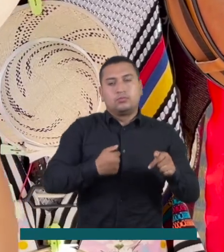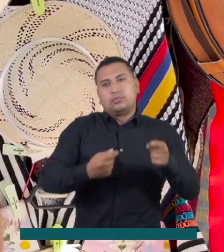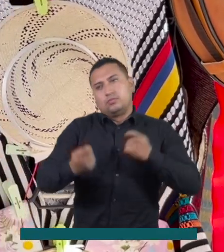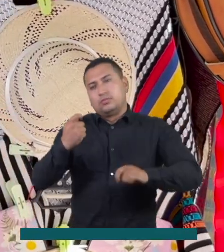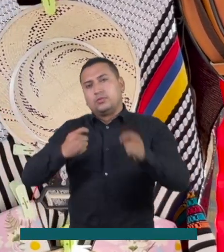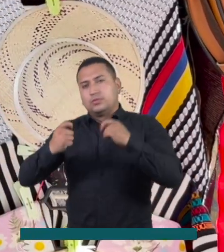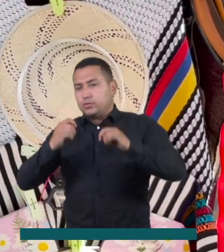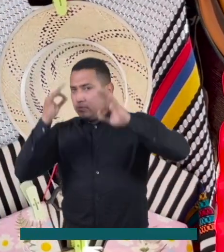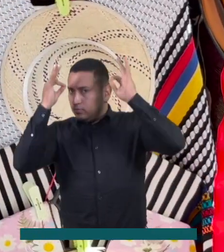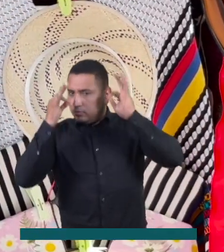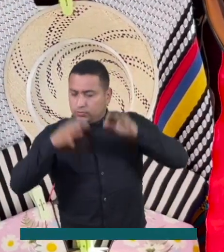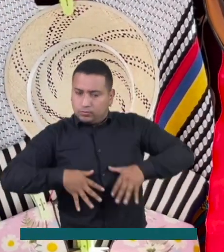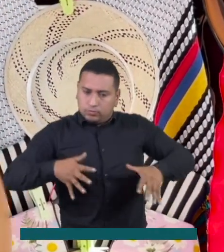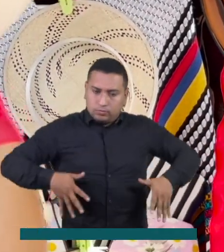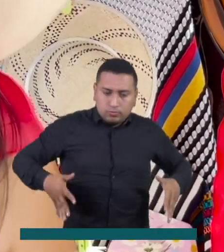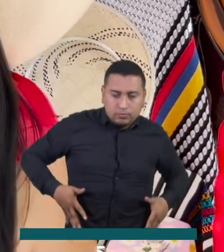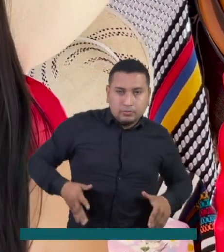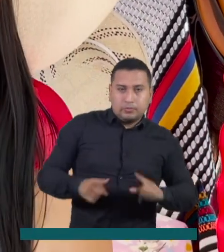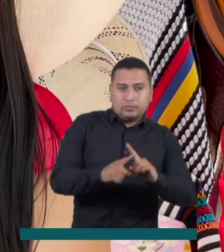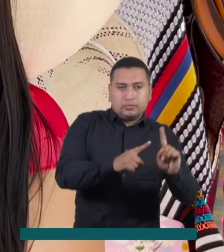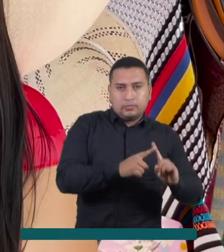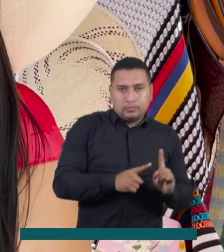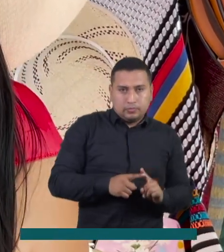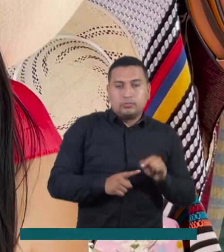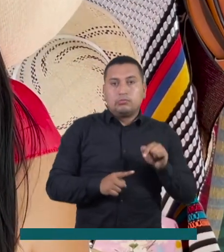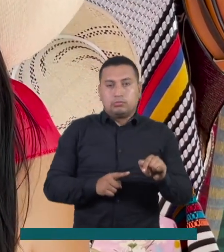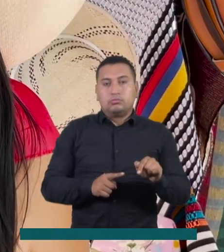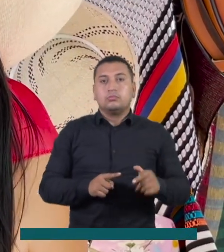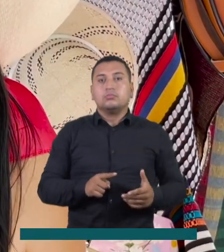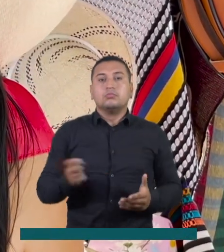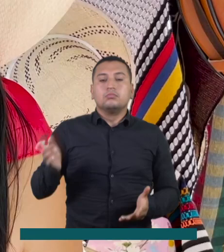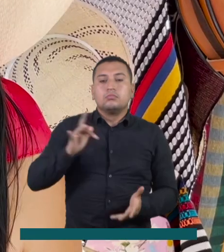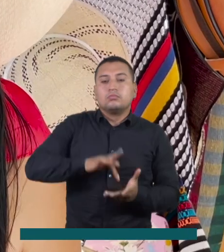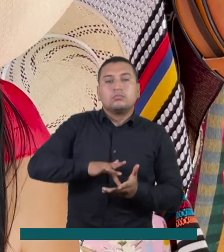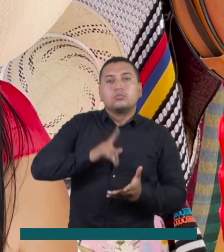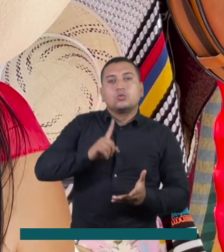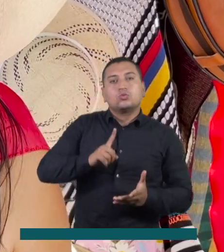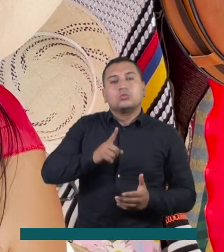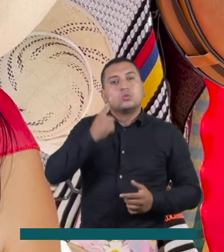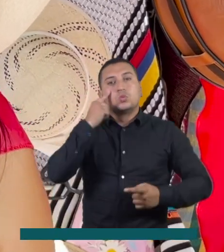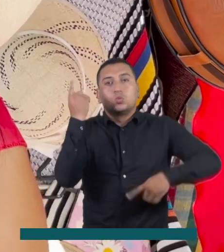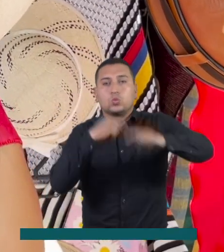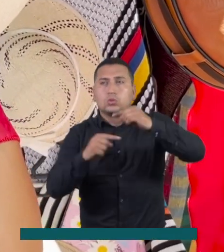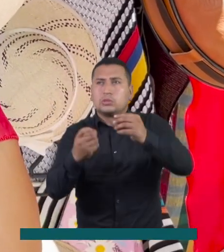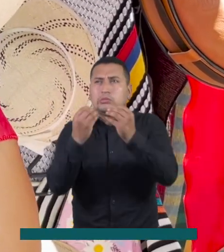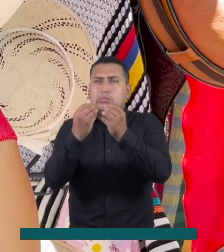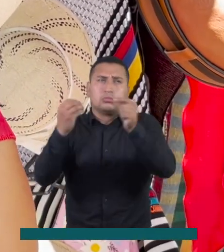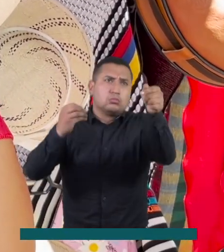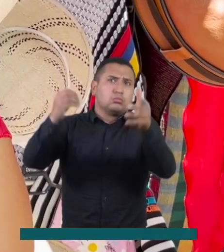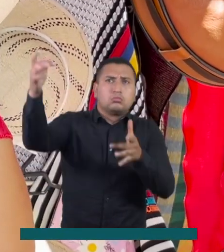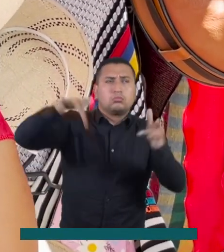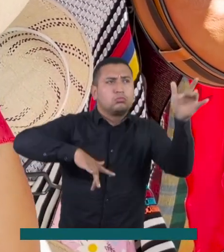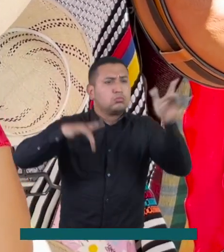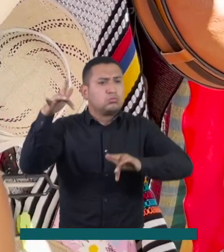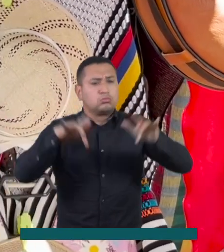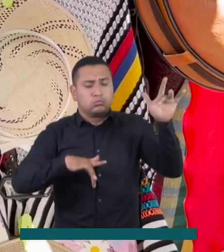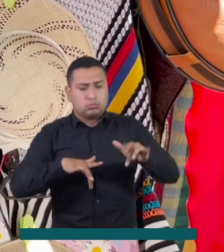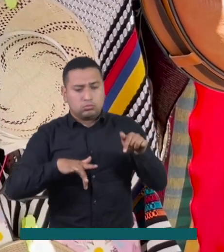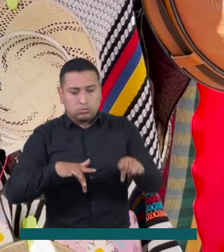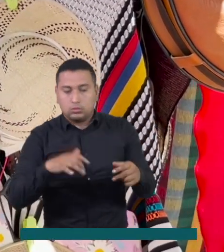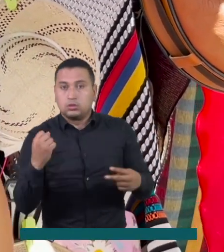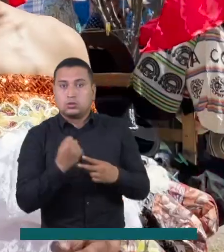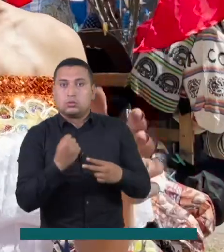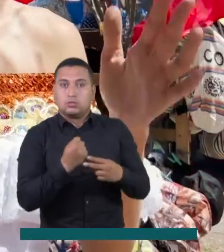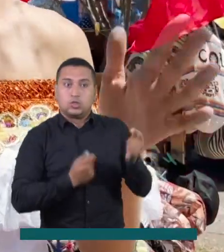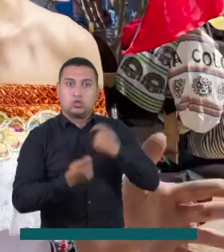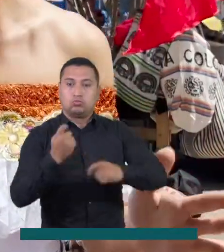gallos, somos fabricantes de ponchos y chaliz y venimos porque nos gusta, porque viene mucho turista y es muy bueno Neiva para la economía de